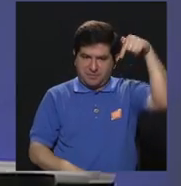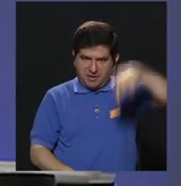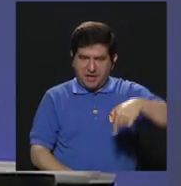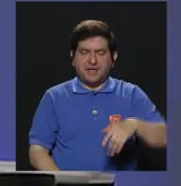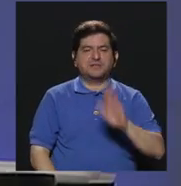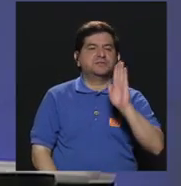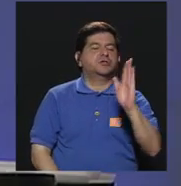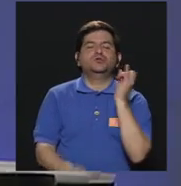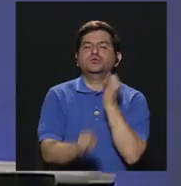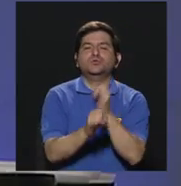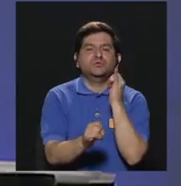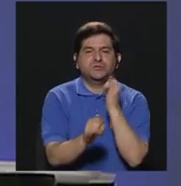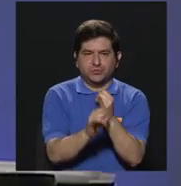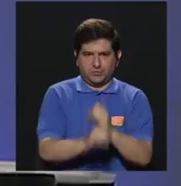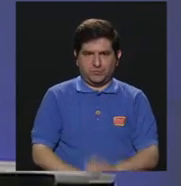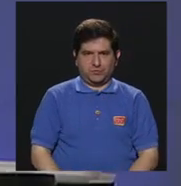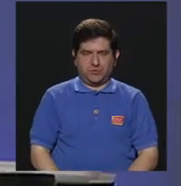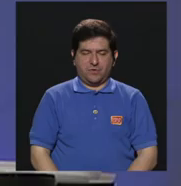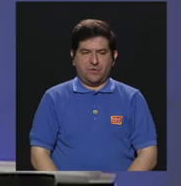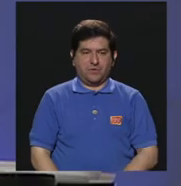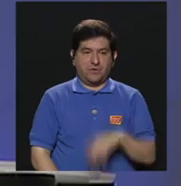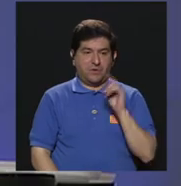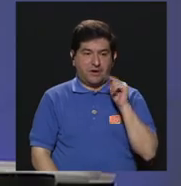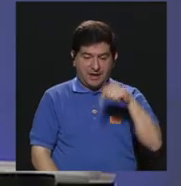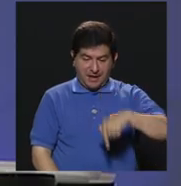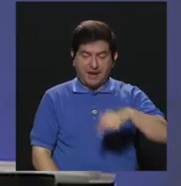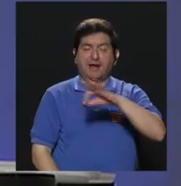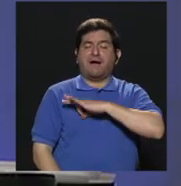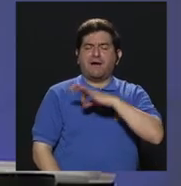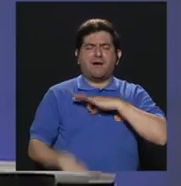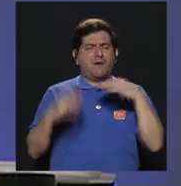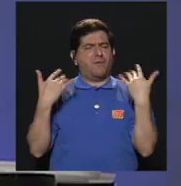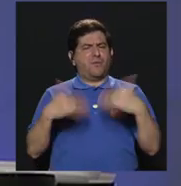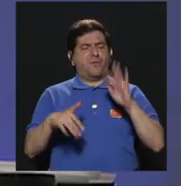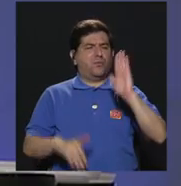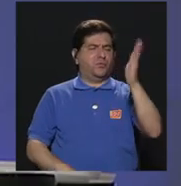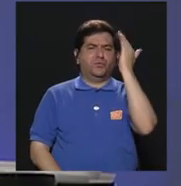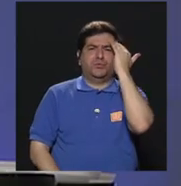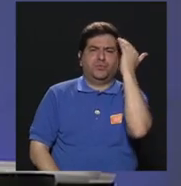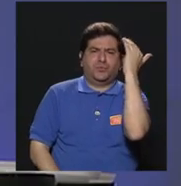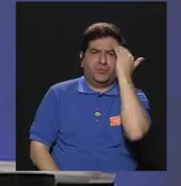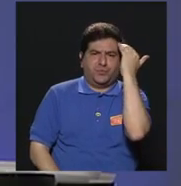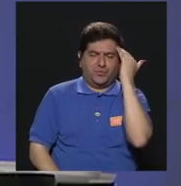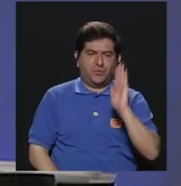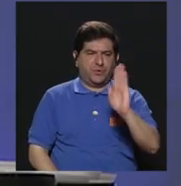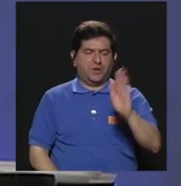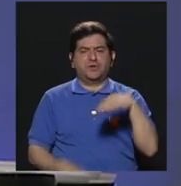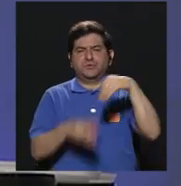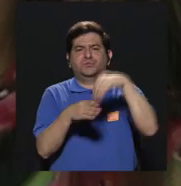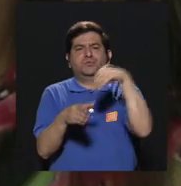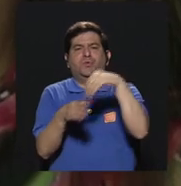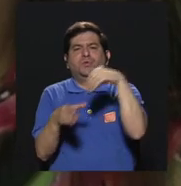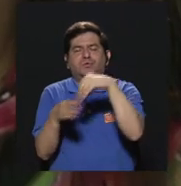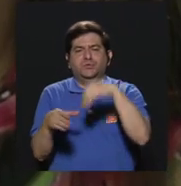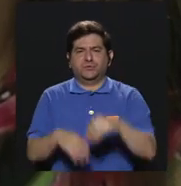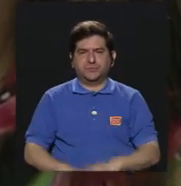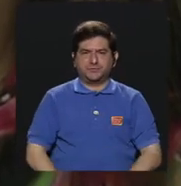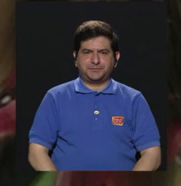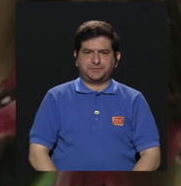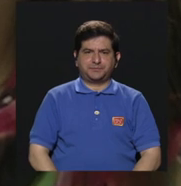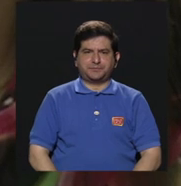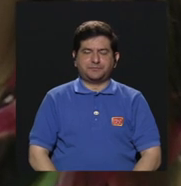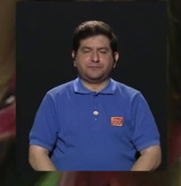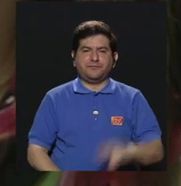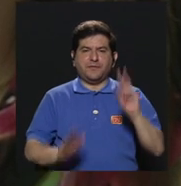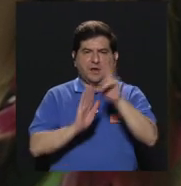su institución, la cual se ha beneficiado tanto de sus conocimientos y de sus aportes. En